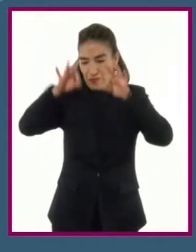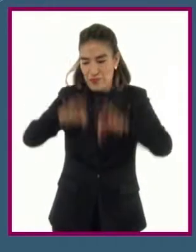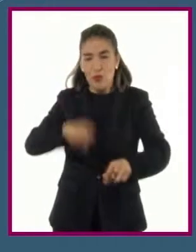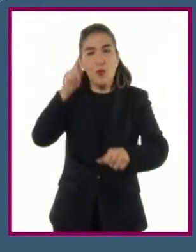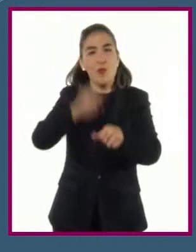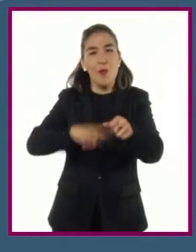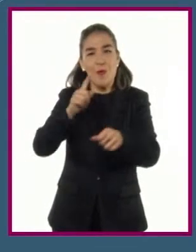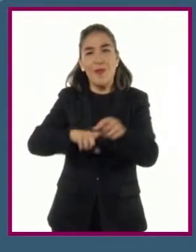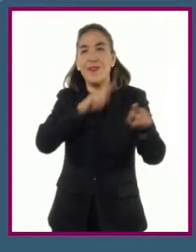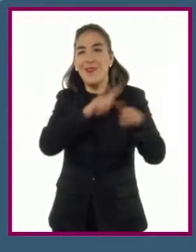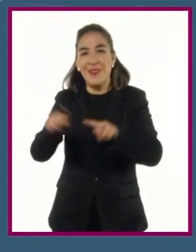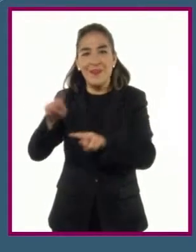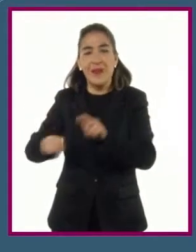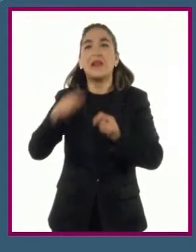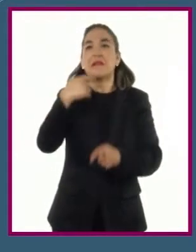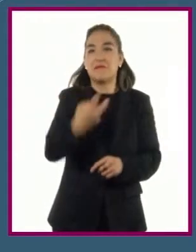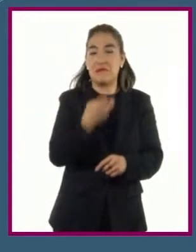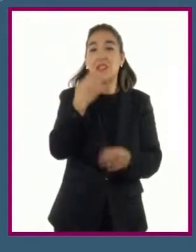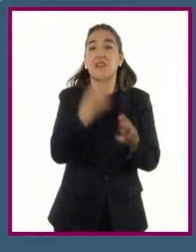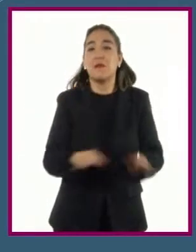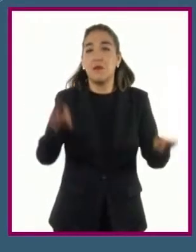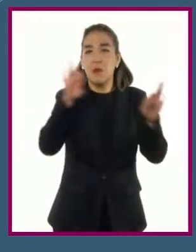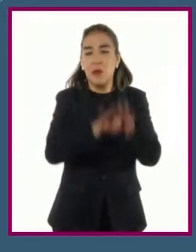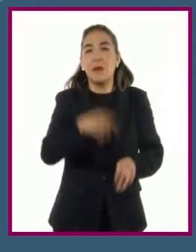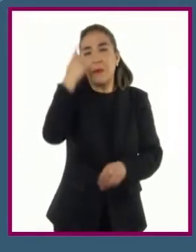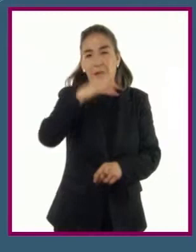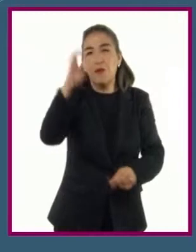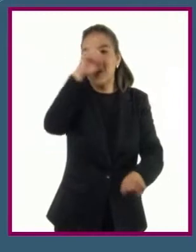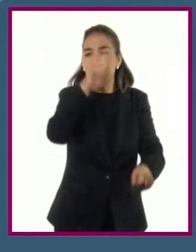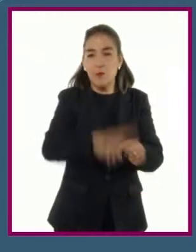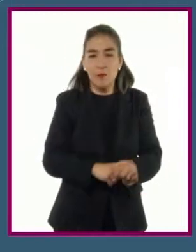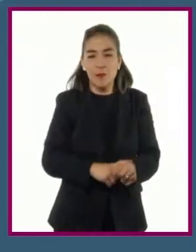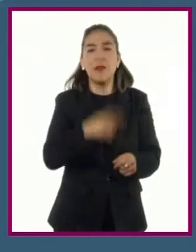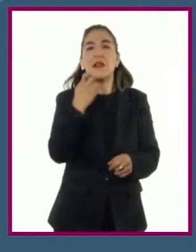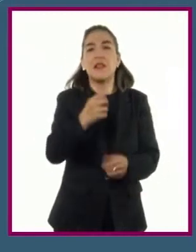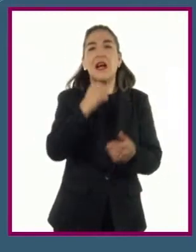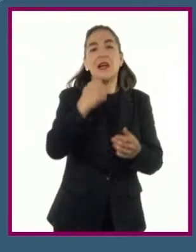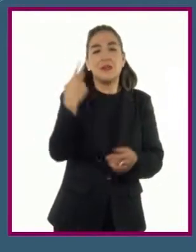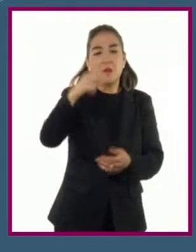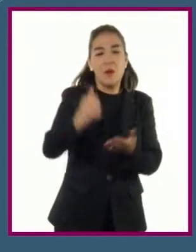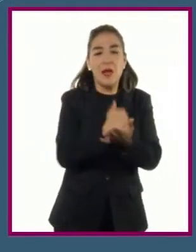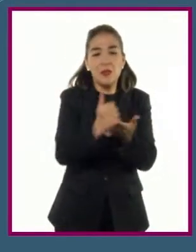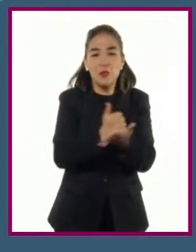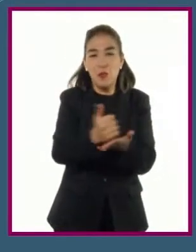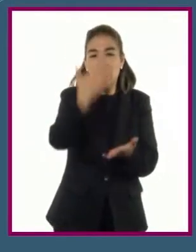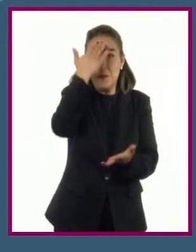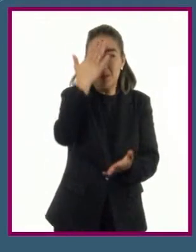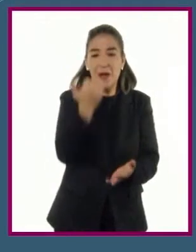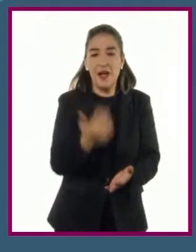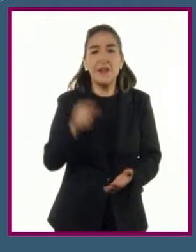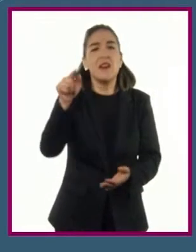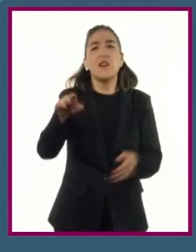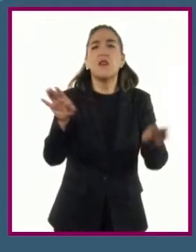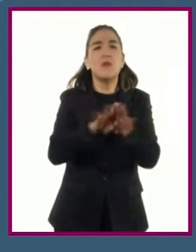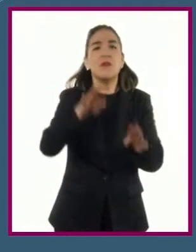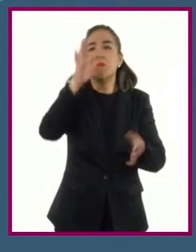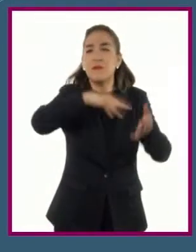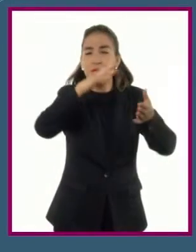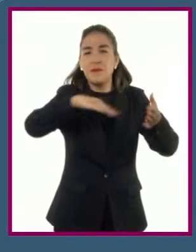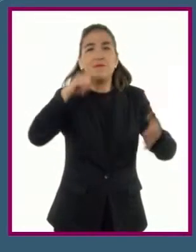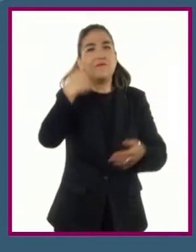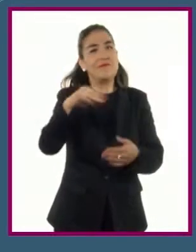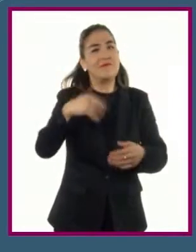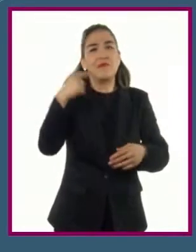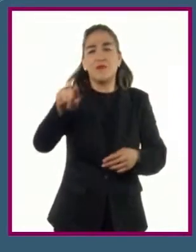cuales han tomado gran relevancia y son símbolos de algunas culturas, como el azul maya, pigmento que ha sido considerado como uno de los